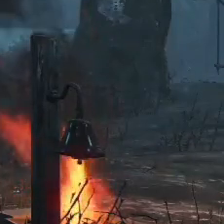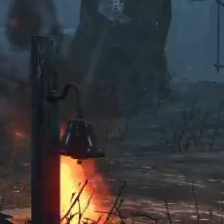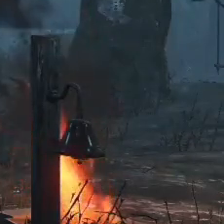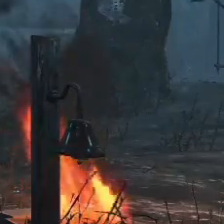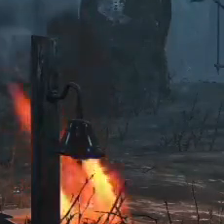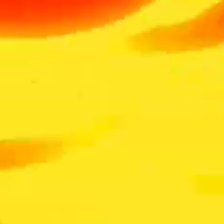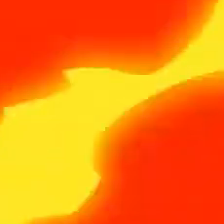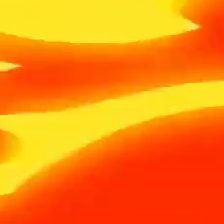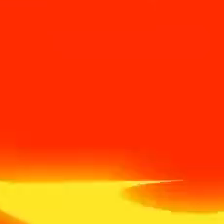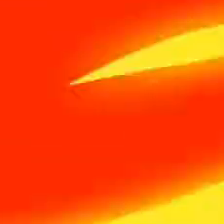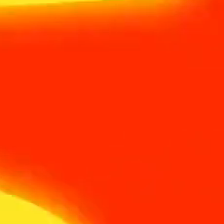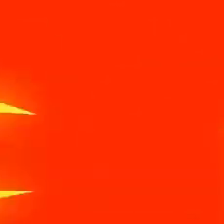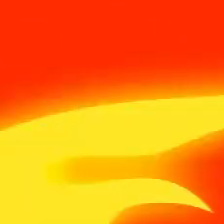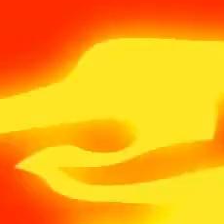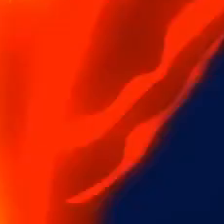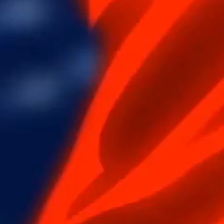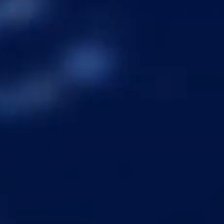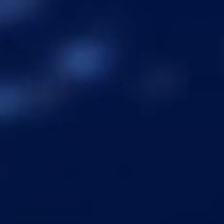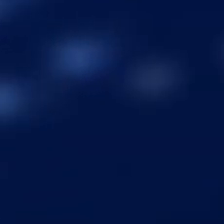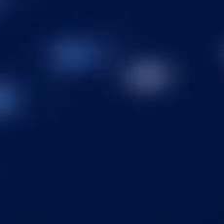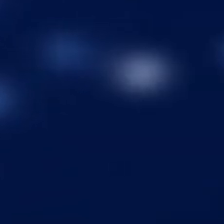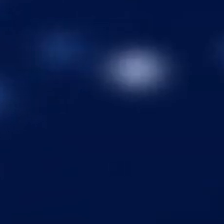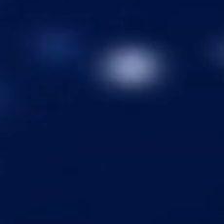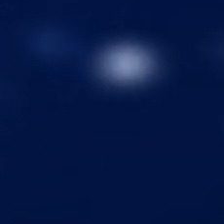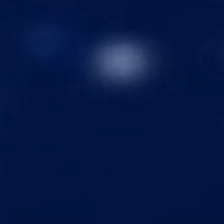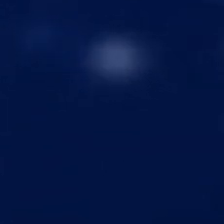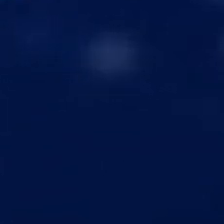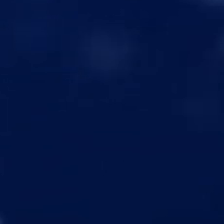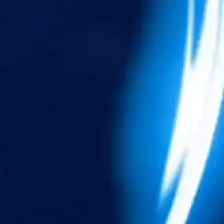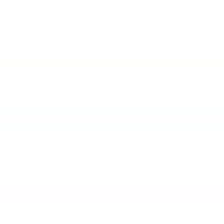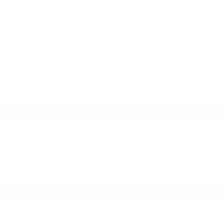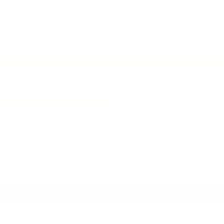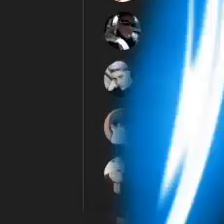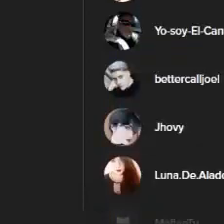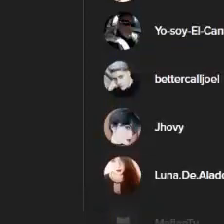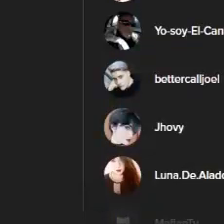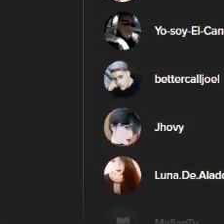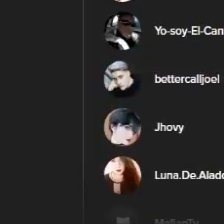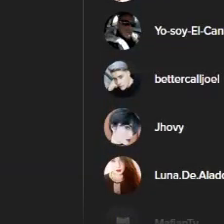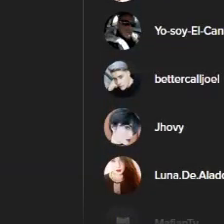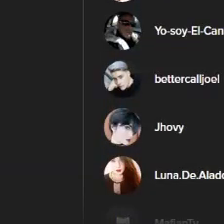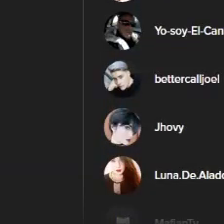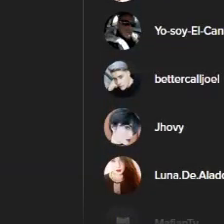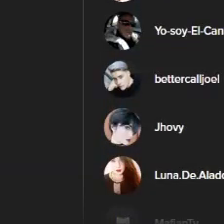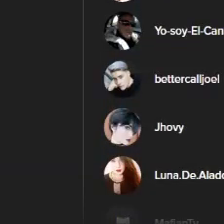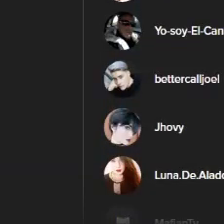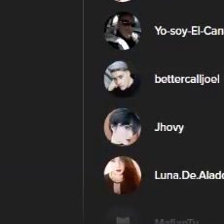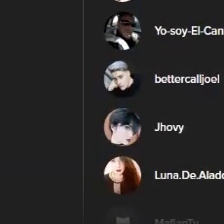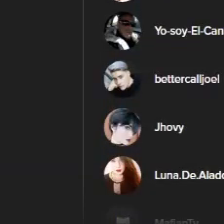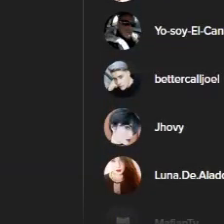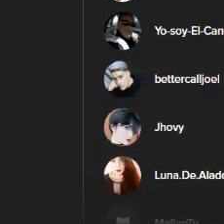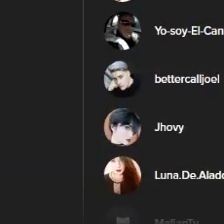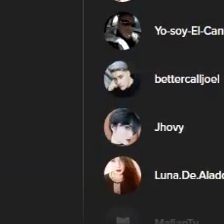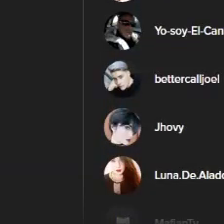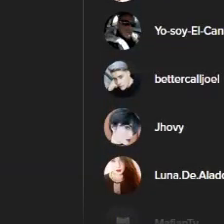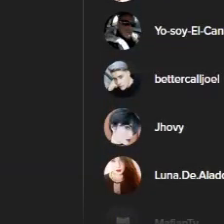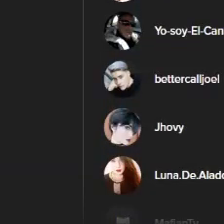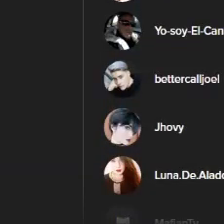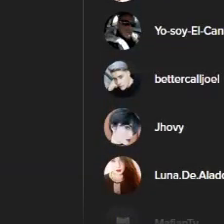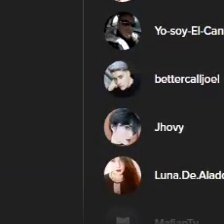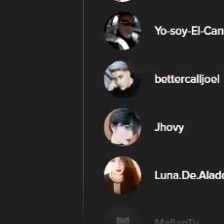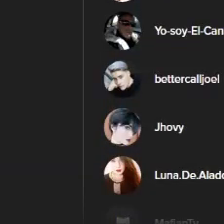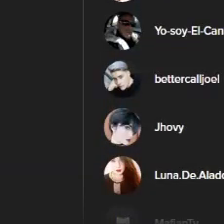aquí en colombia mis amigos vamos entonces a entrar en materia antes de comenzar quiero también hacer una pequeña reflexión